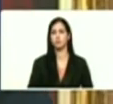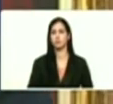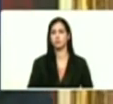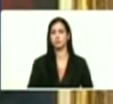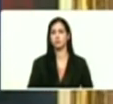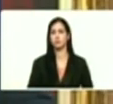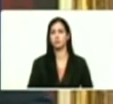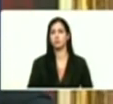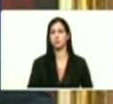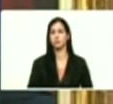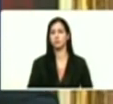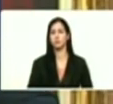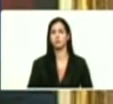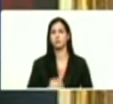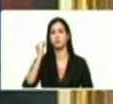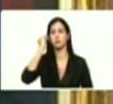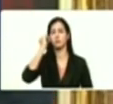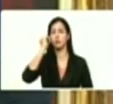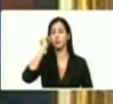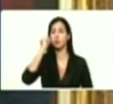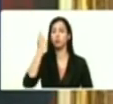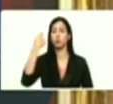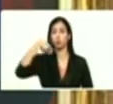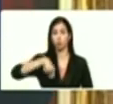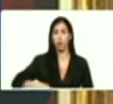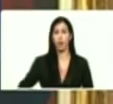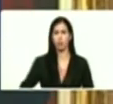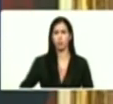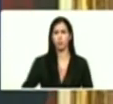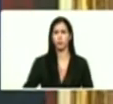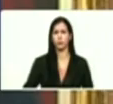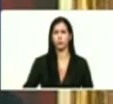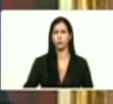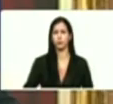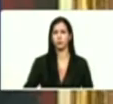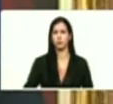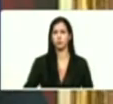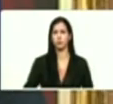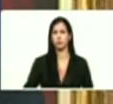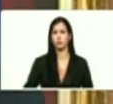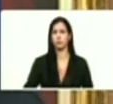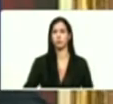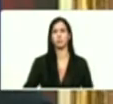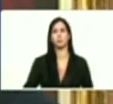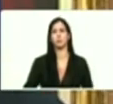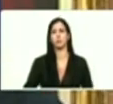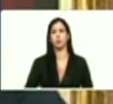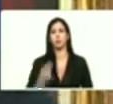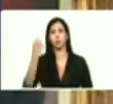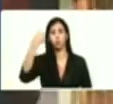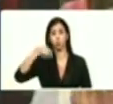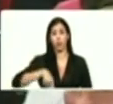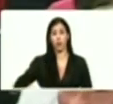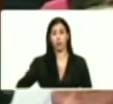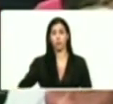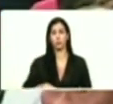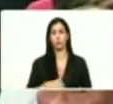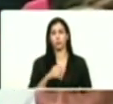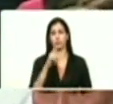con los ingresos aquí la cargo ¿no? con los ingresos